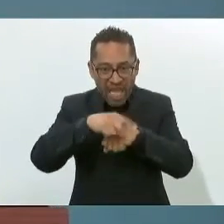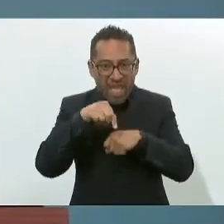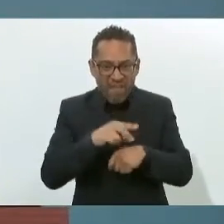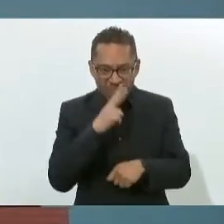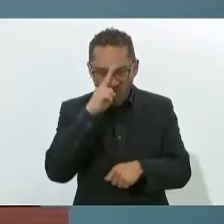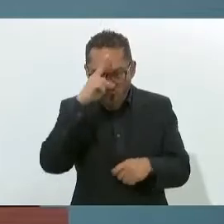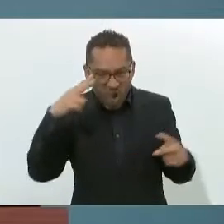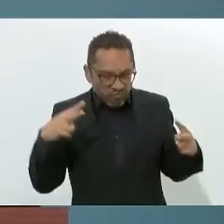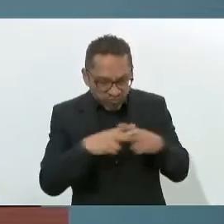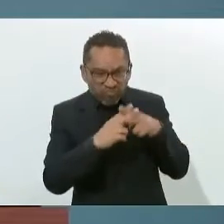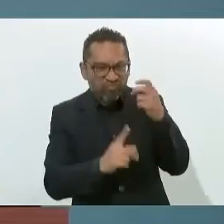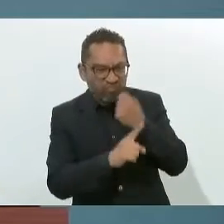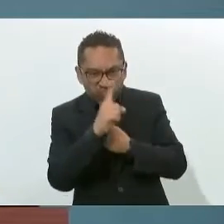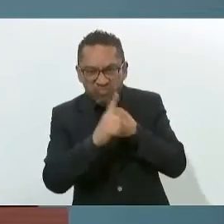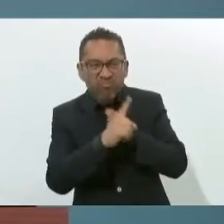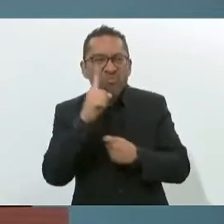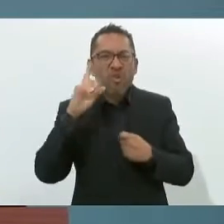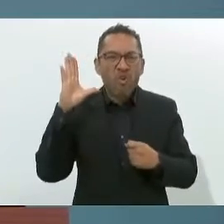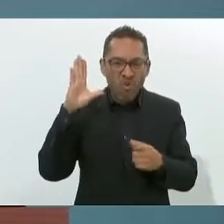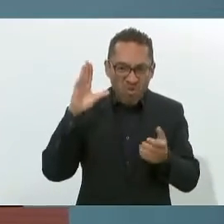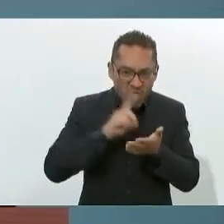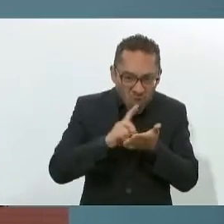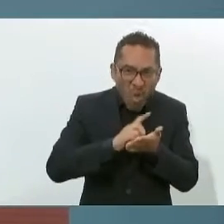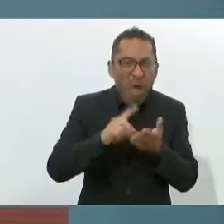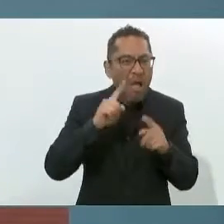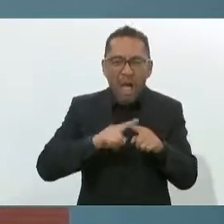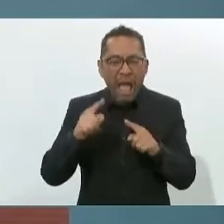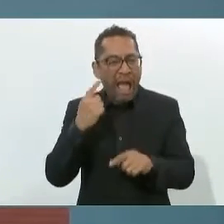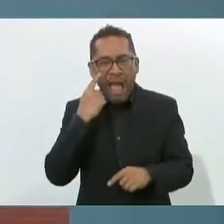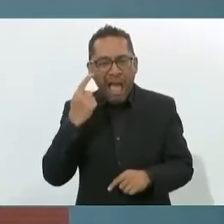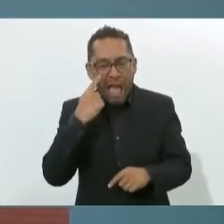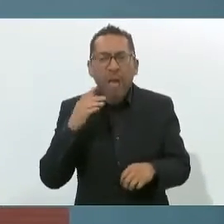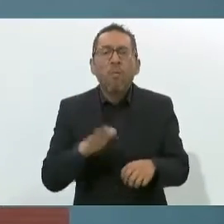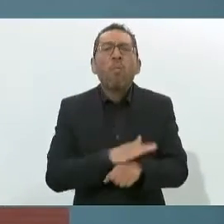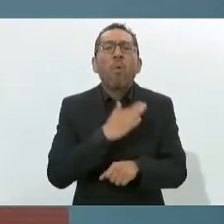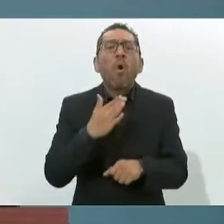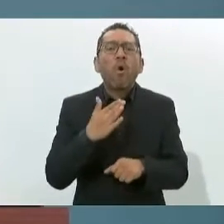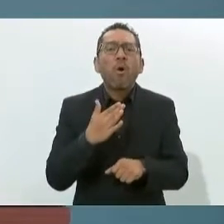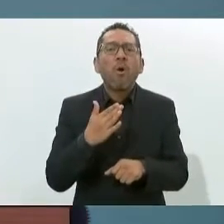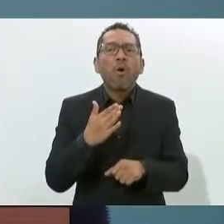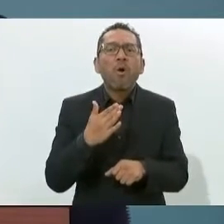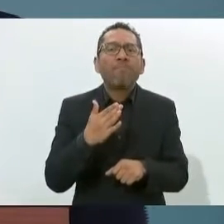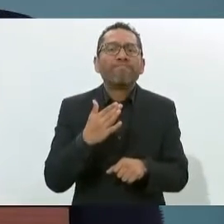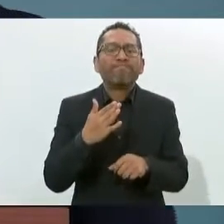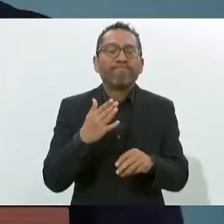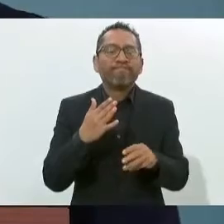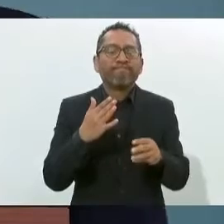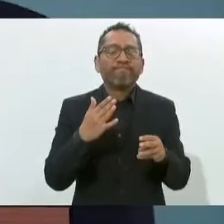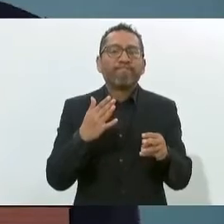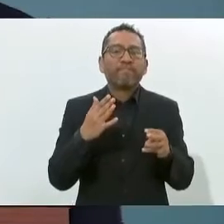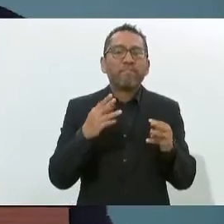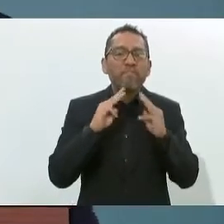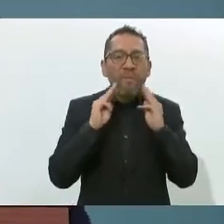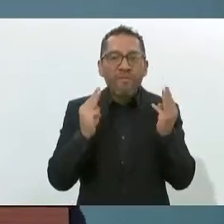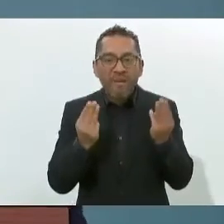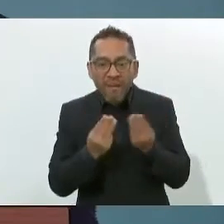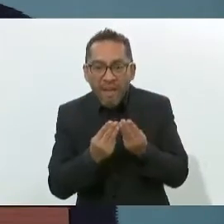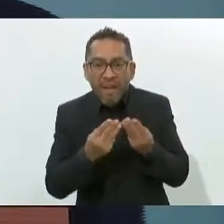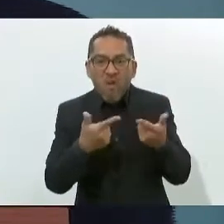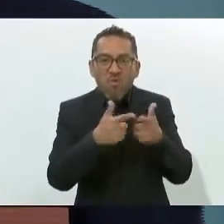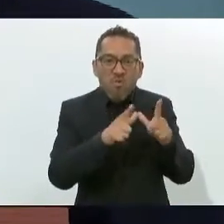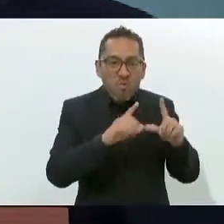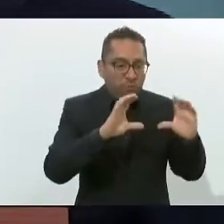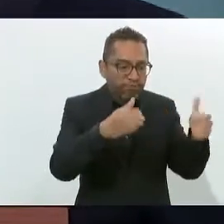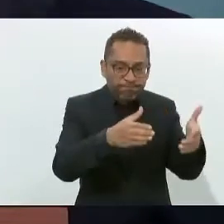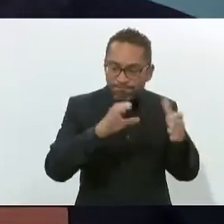violencia, en particular por el enfrentamiento de las bandas de la